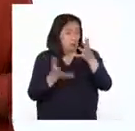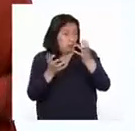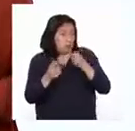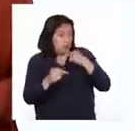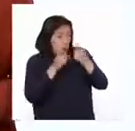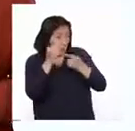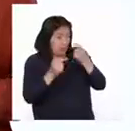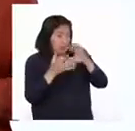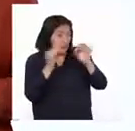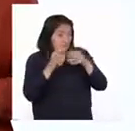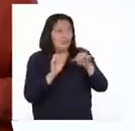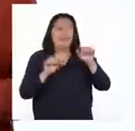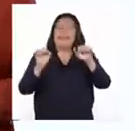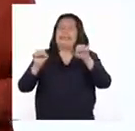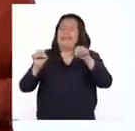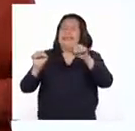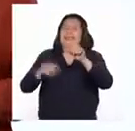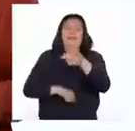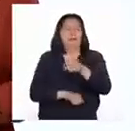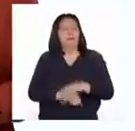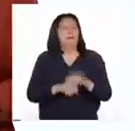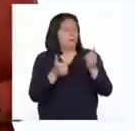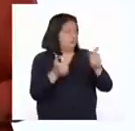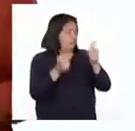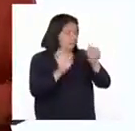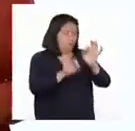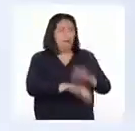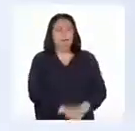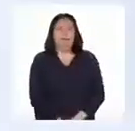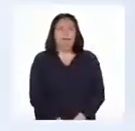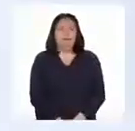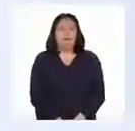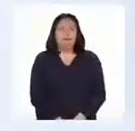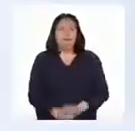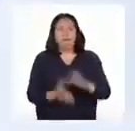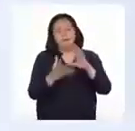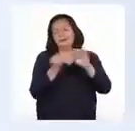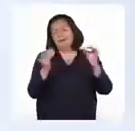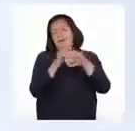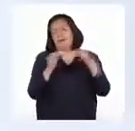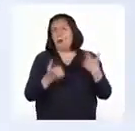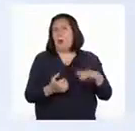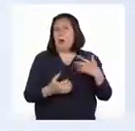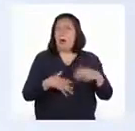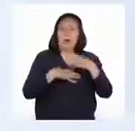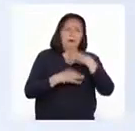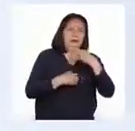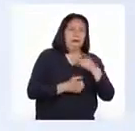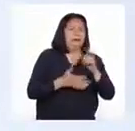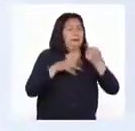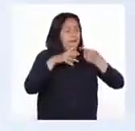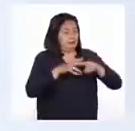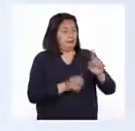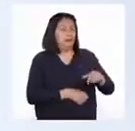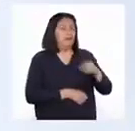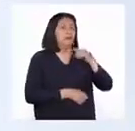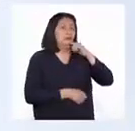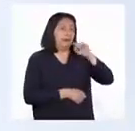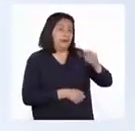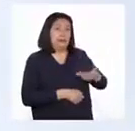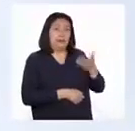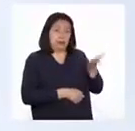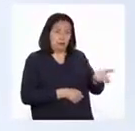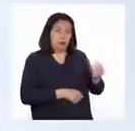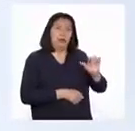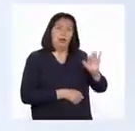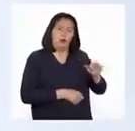les cuente esta historia? ¿Sí? Muy bien. Es una historia muy interesante y comienza cuando la señora Aurea